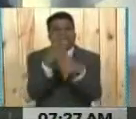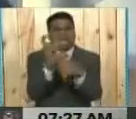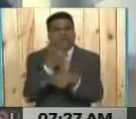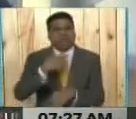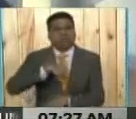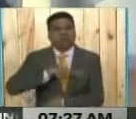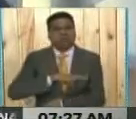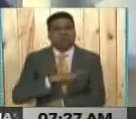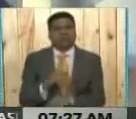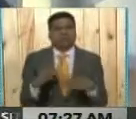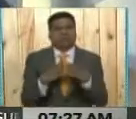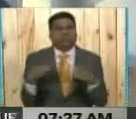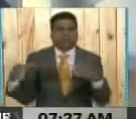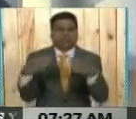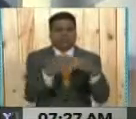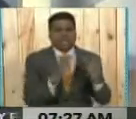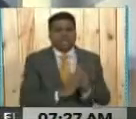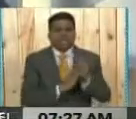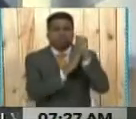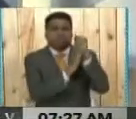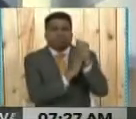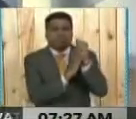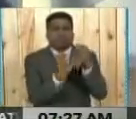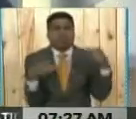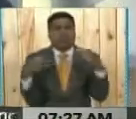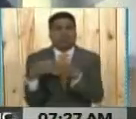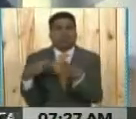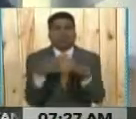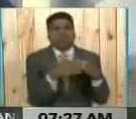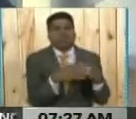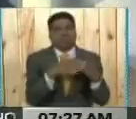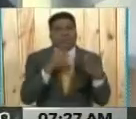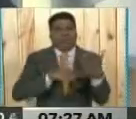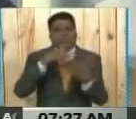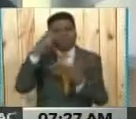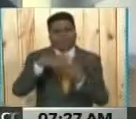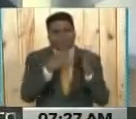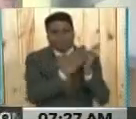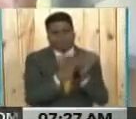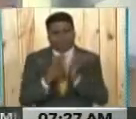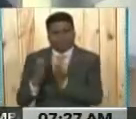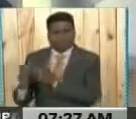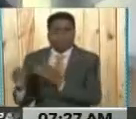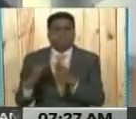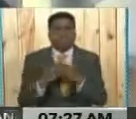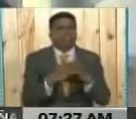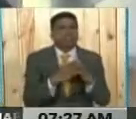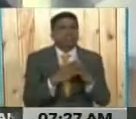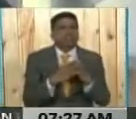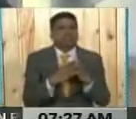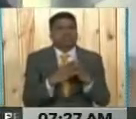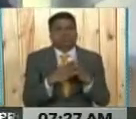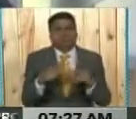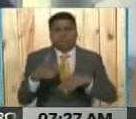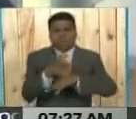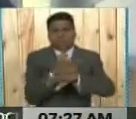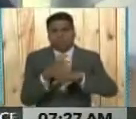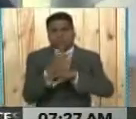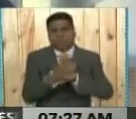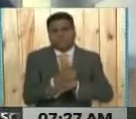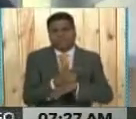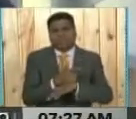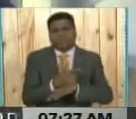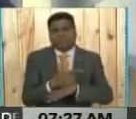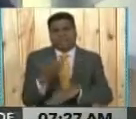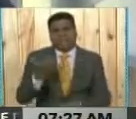de autoridades culturales con el fin de sincronizar las agendas y planificar en conjunto. Todas las autoridades culturales del país, gobernaciones,